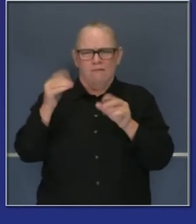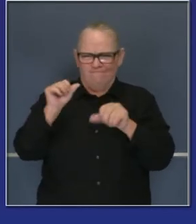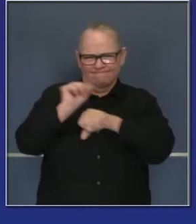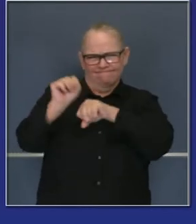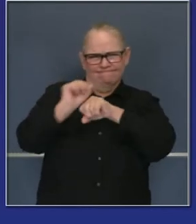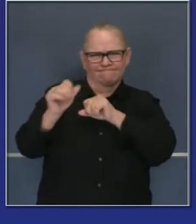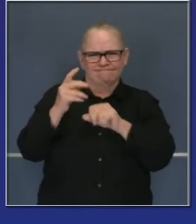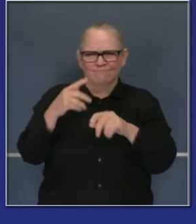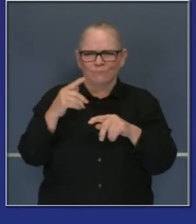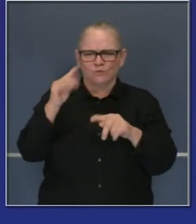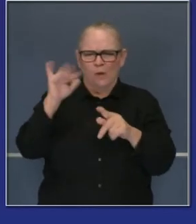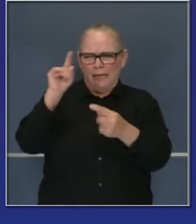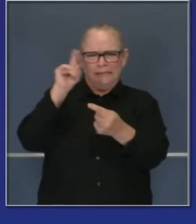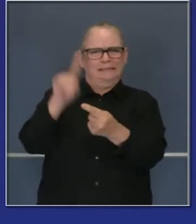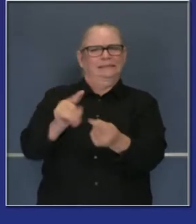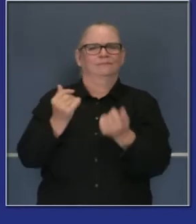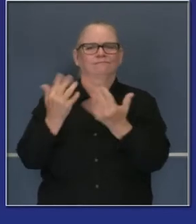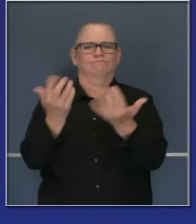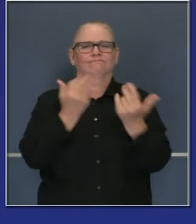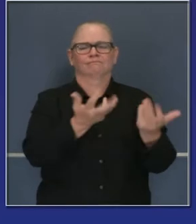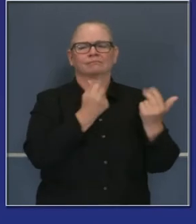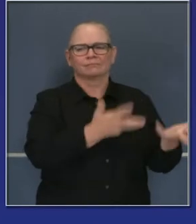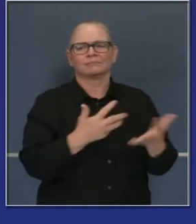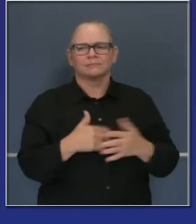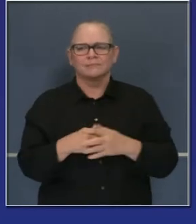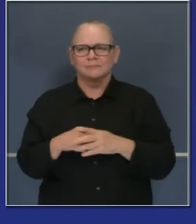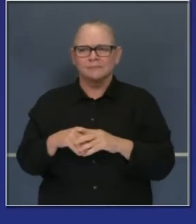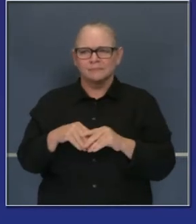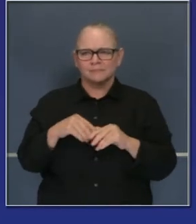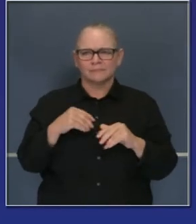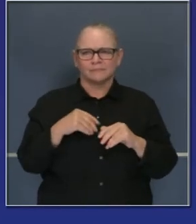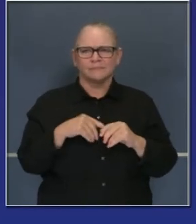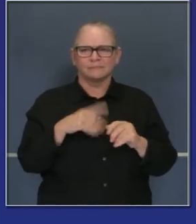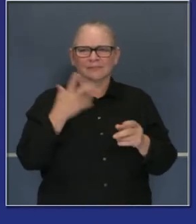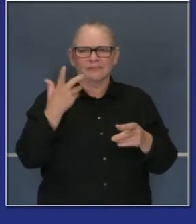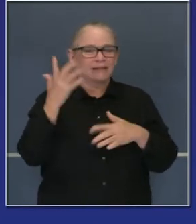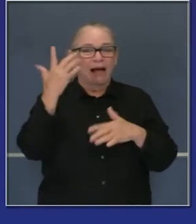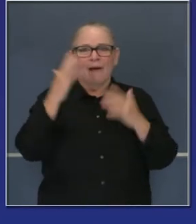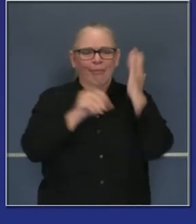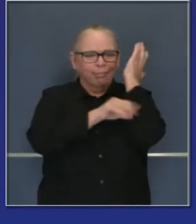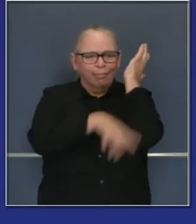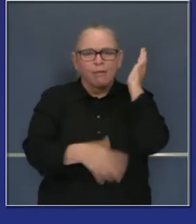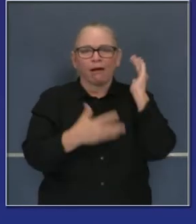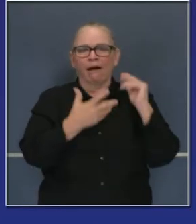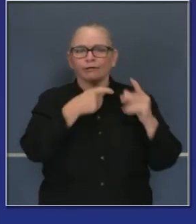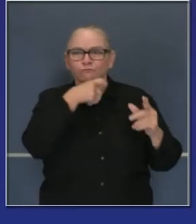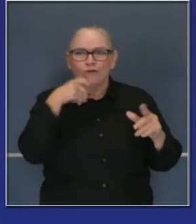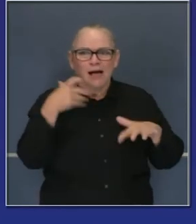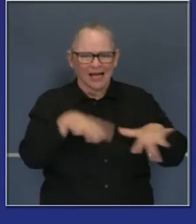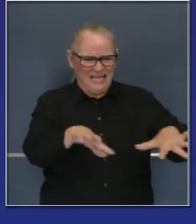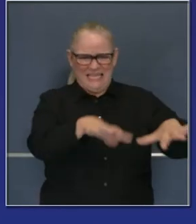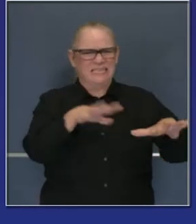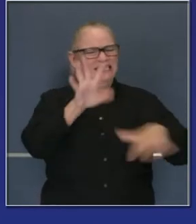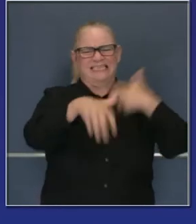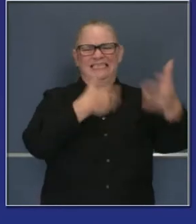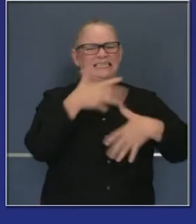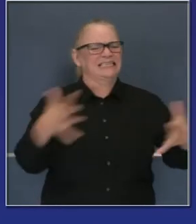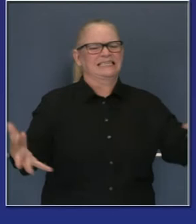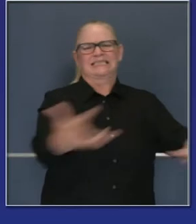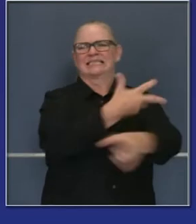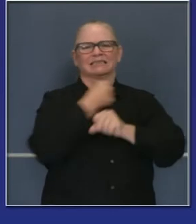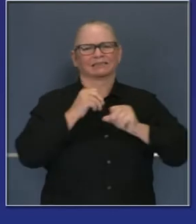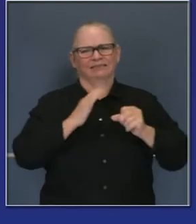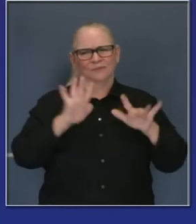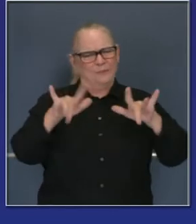los cuales hacemos el tipo de quemas y el tipo de talas que son necesarias al